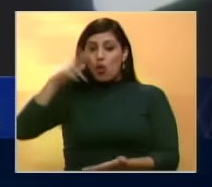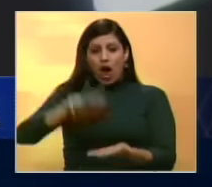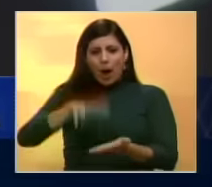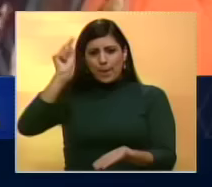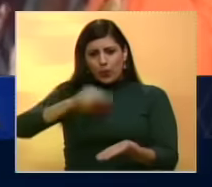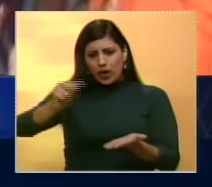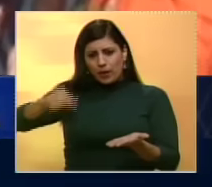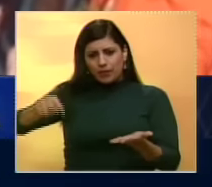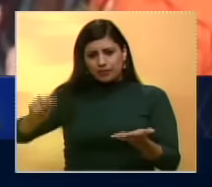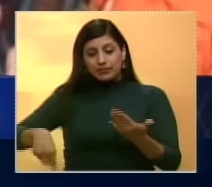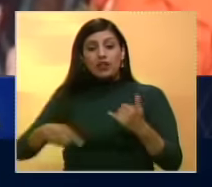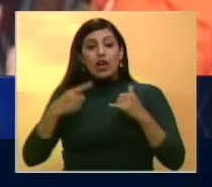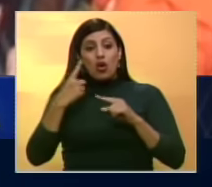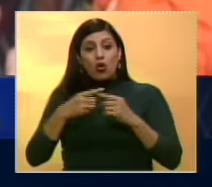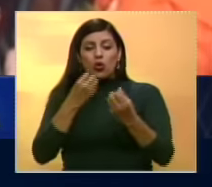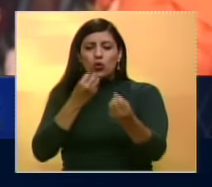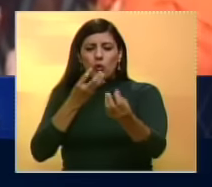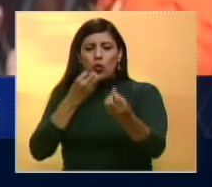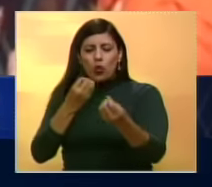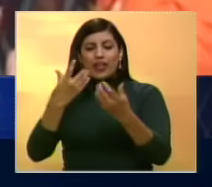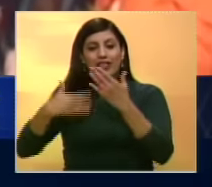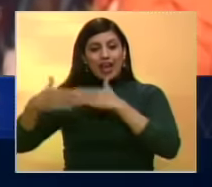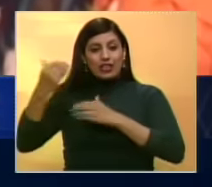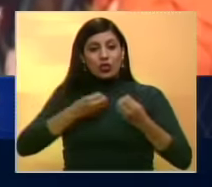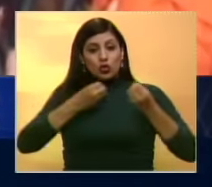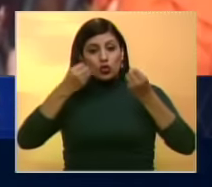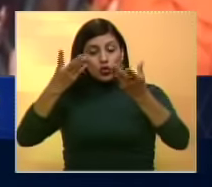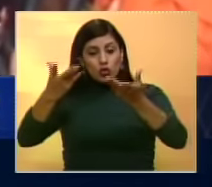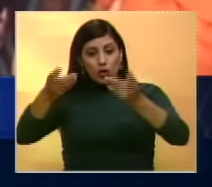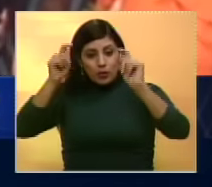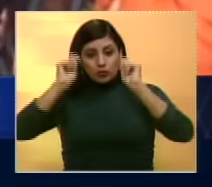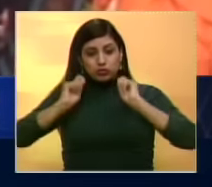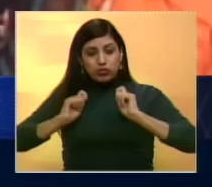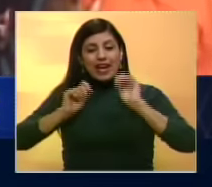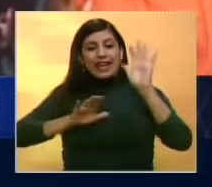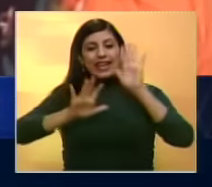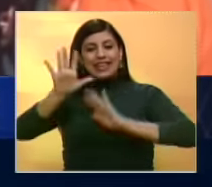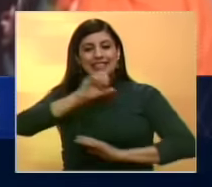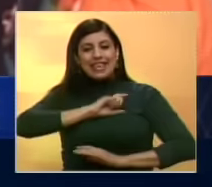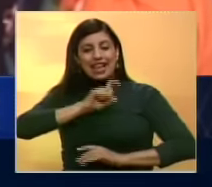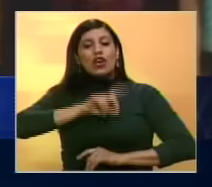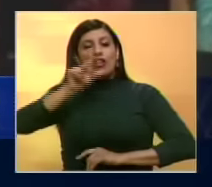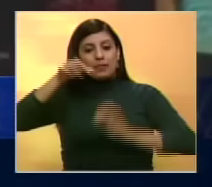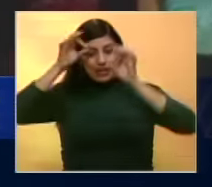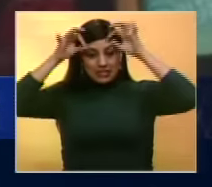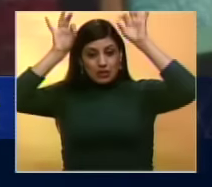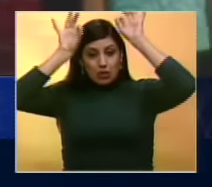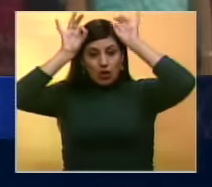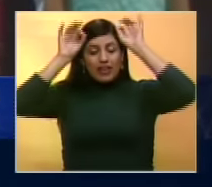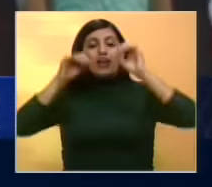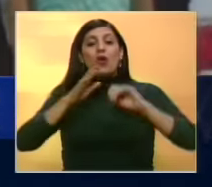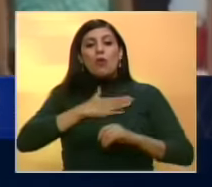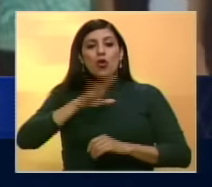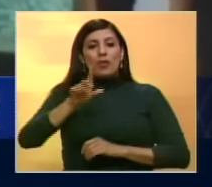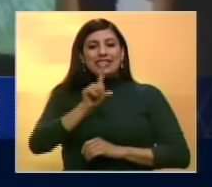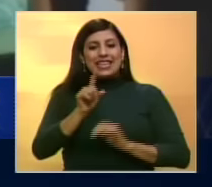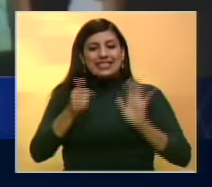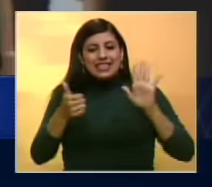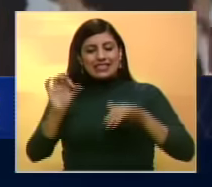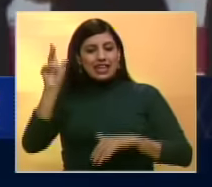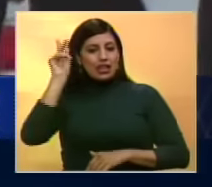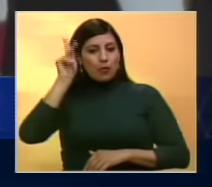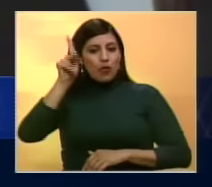aprobado las declaraciones fueron emitidas durante la entrega de las órdenes 15 Deer 160 docentes de la entidad